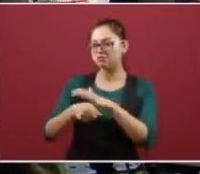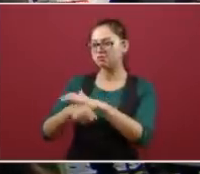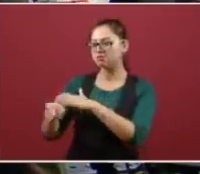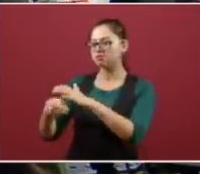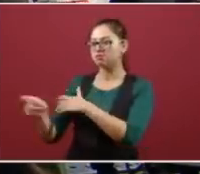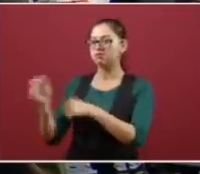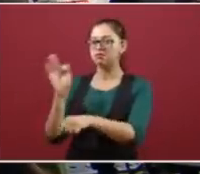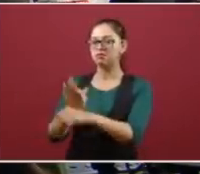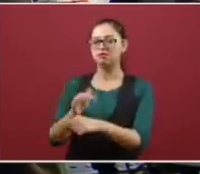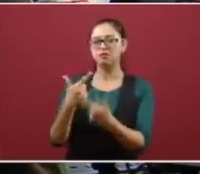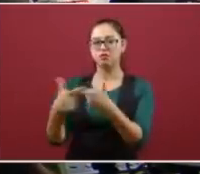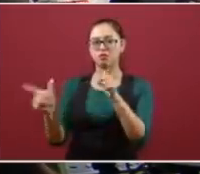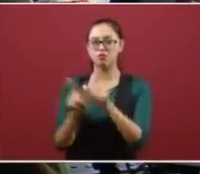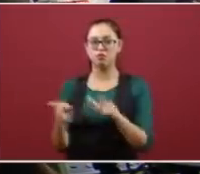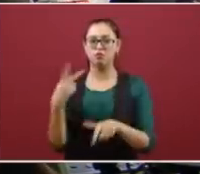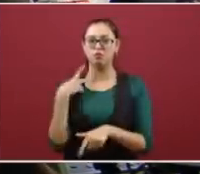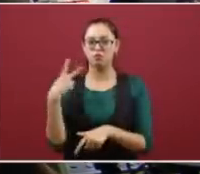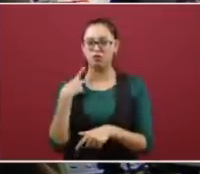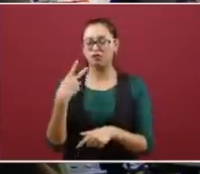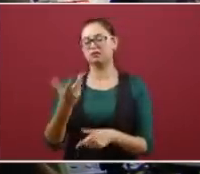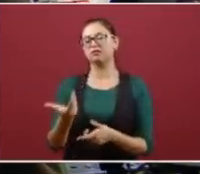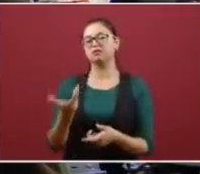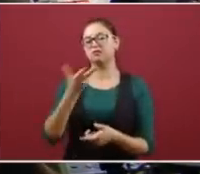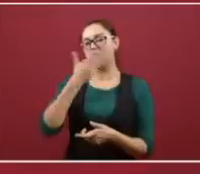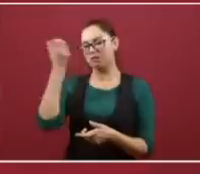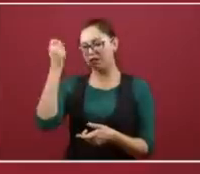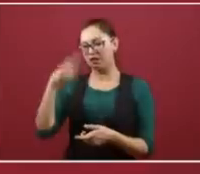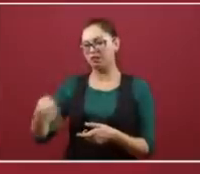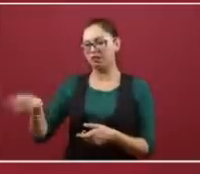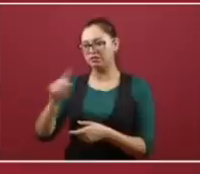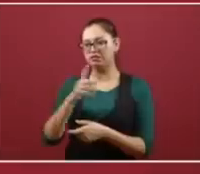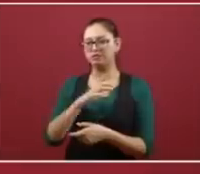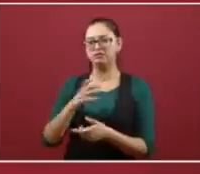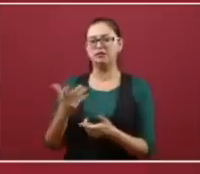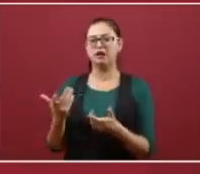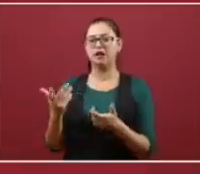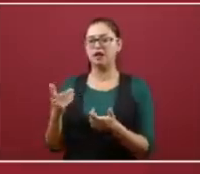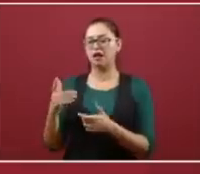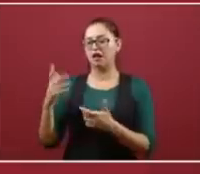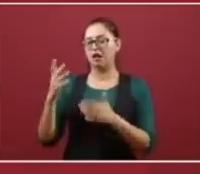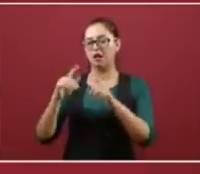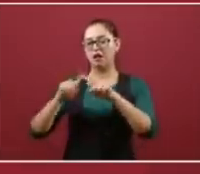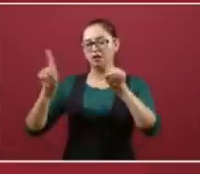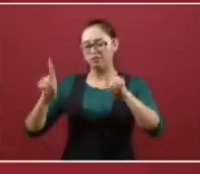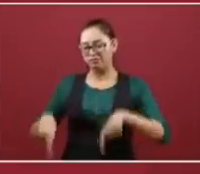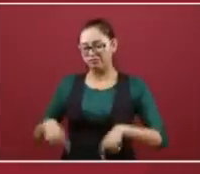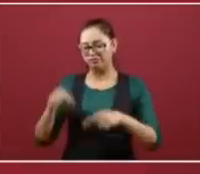partidos a candidatos la falsificación de resultados